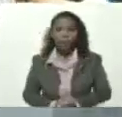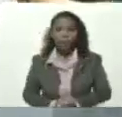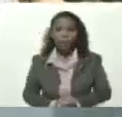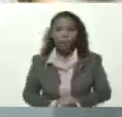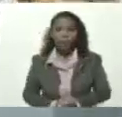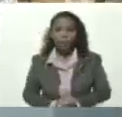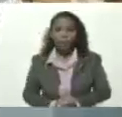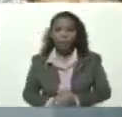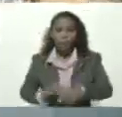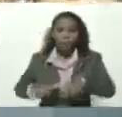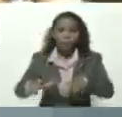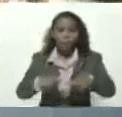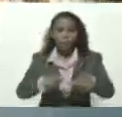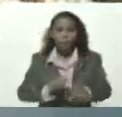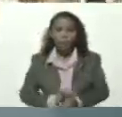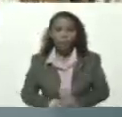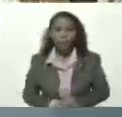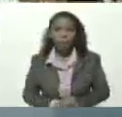en sus lugares.